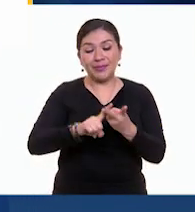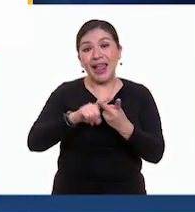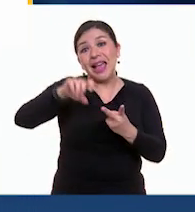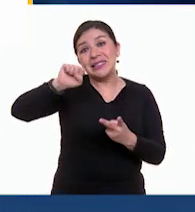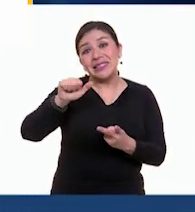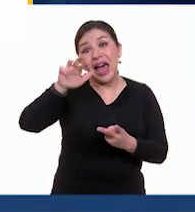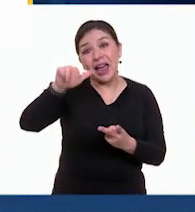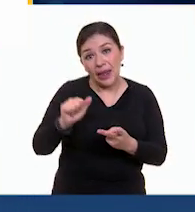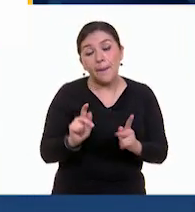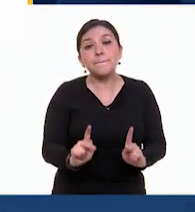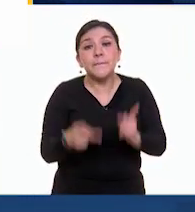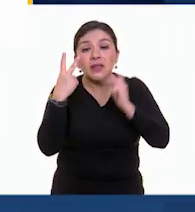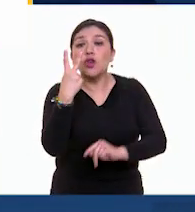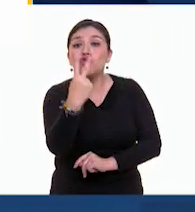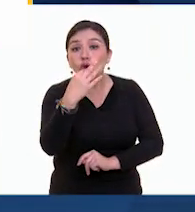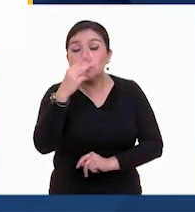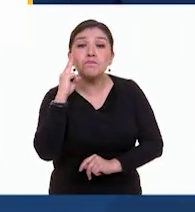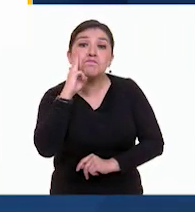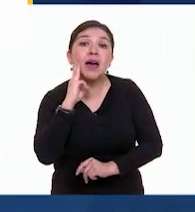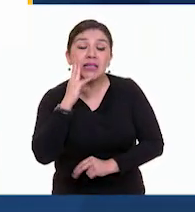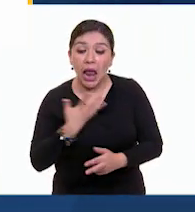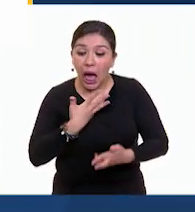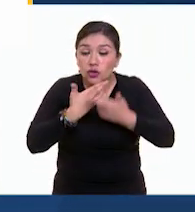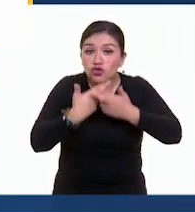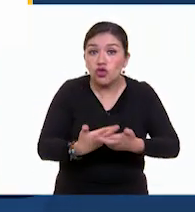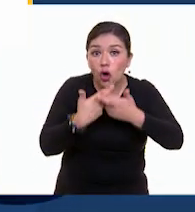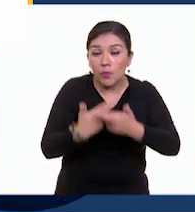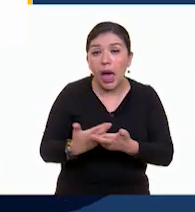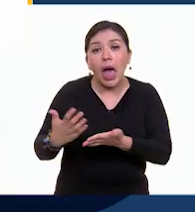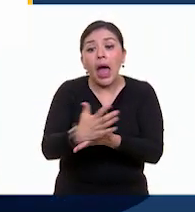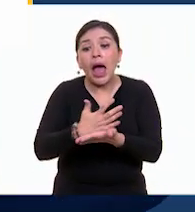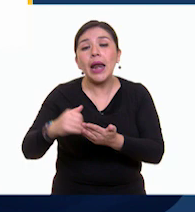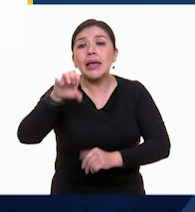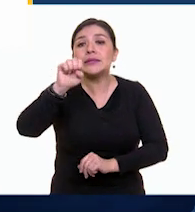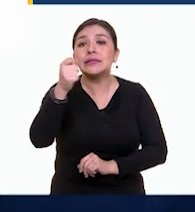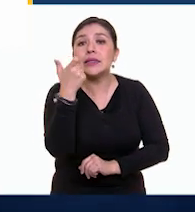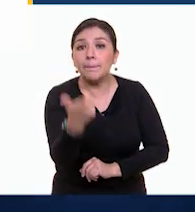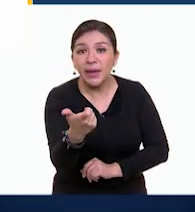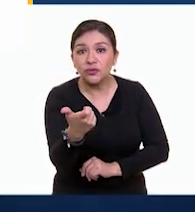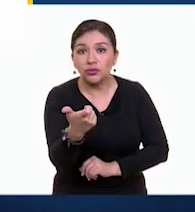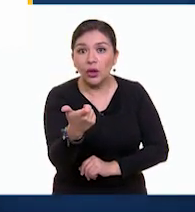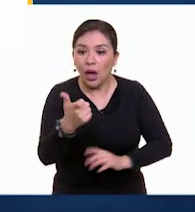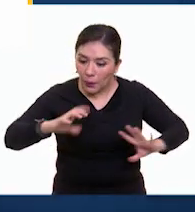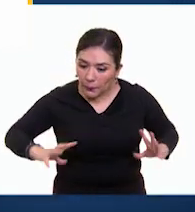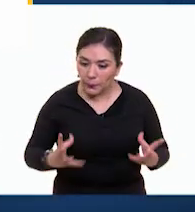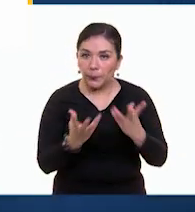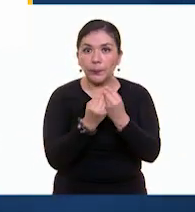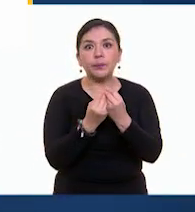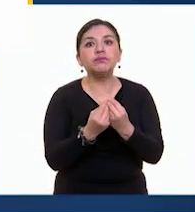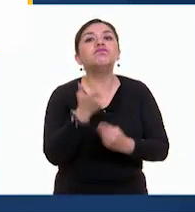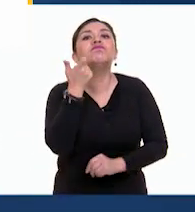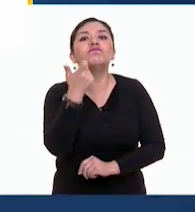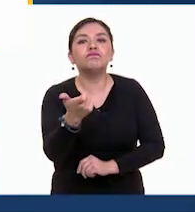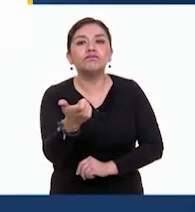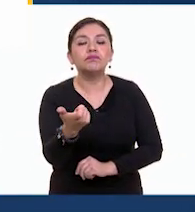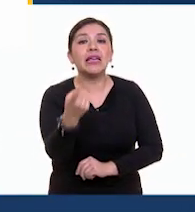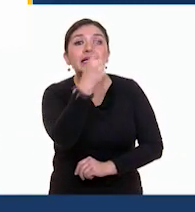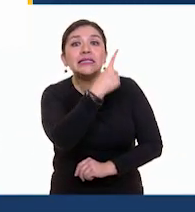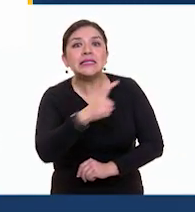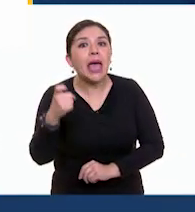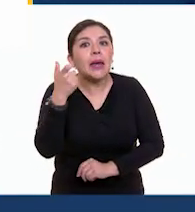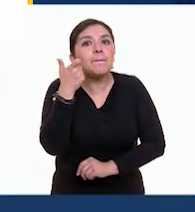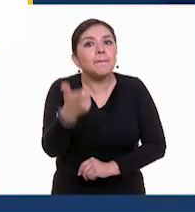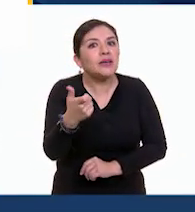Sara, con la venta de las 2 manzanas que le sobraron, obtuvo 60 pesos, reuniendo un total de